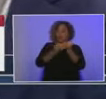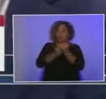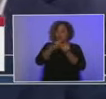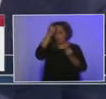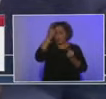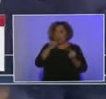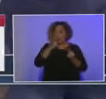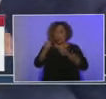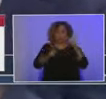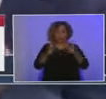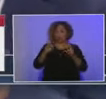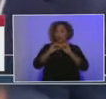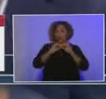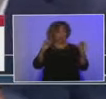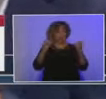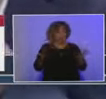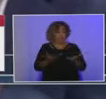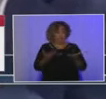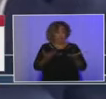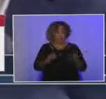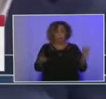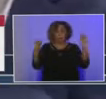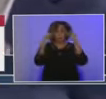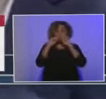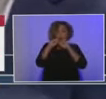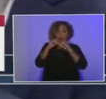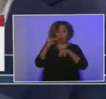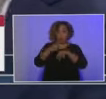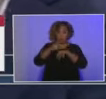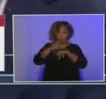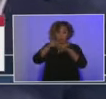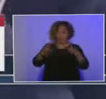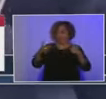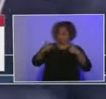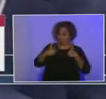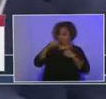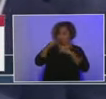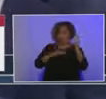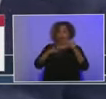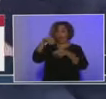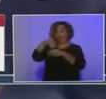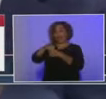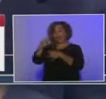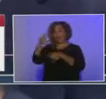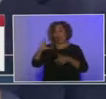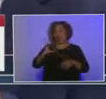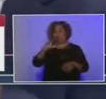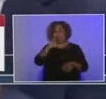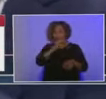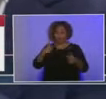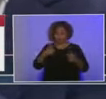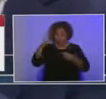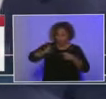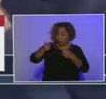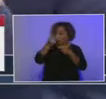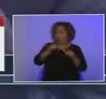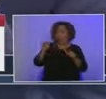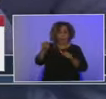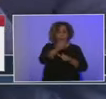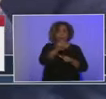dominicanos. Nadie va a ser en este momento más puertorriqueño que yo en el Congreso, cuando venga la necesidad,